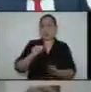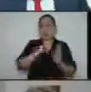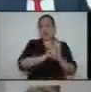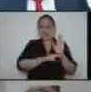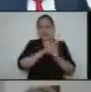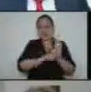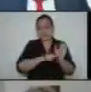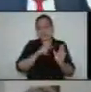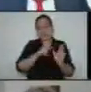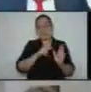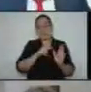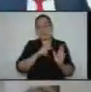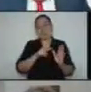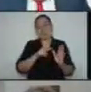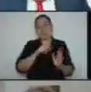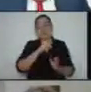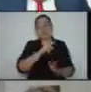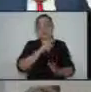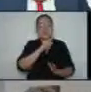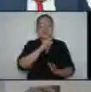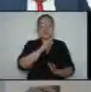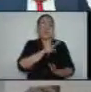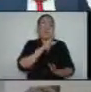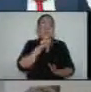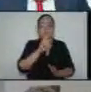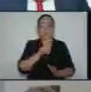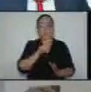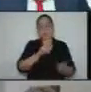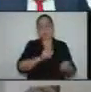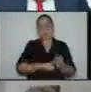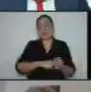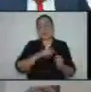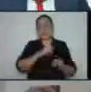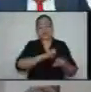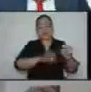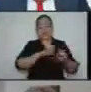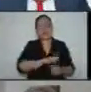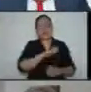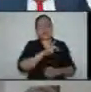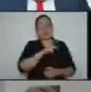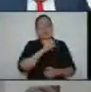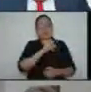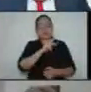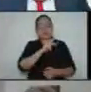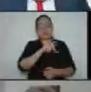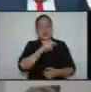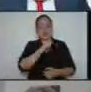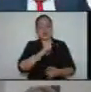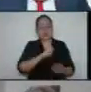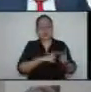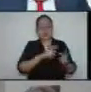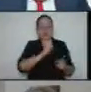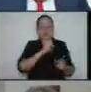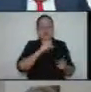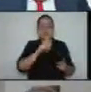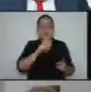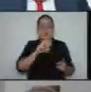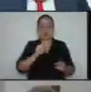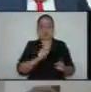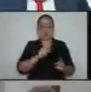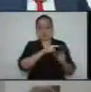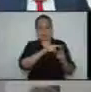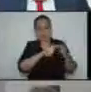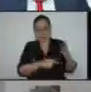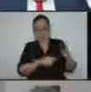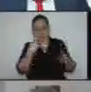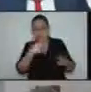Internacional BV y a las productoras Pocket y E+, porque no se pretendió burlar